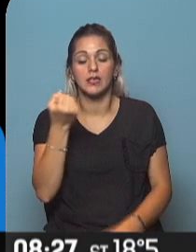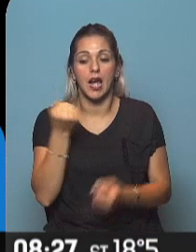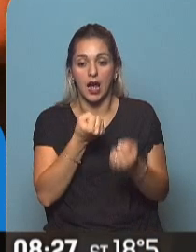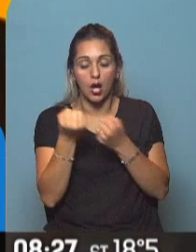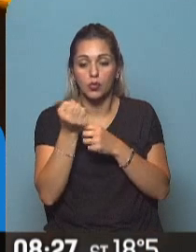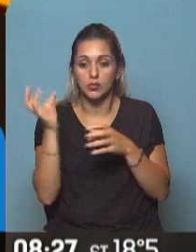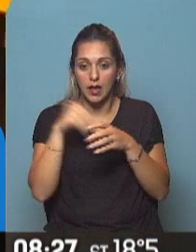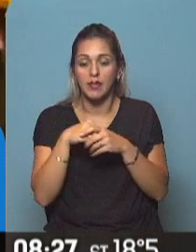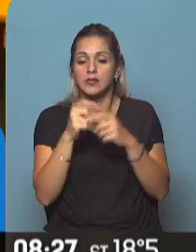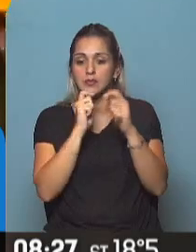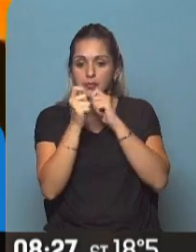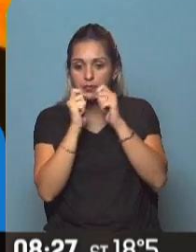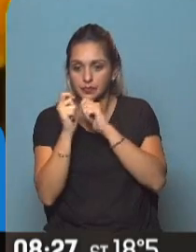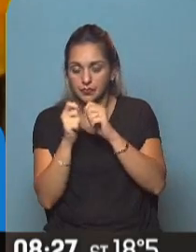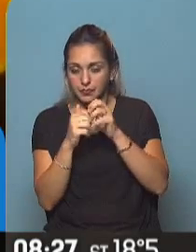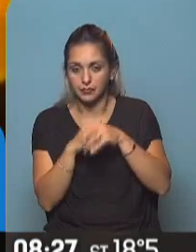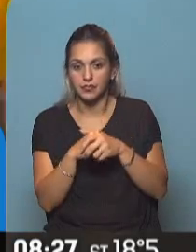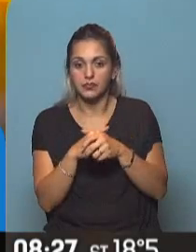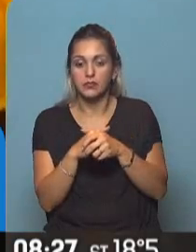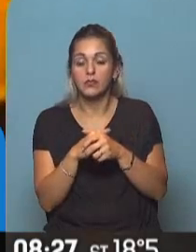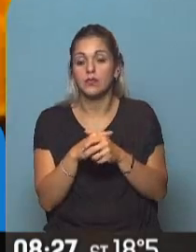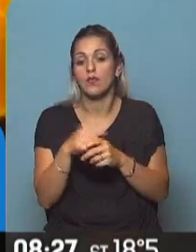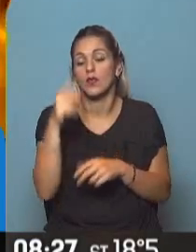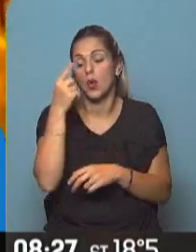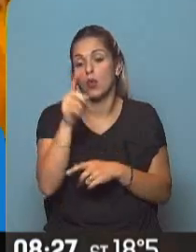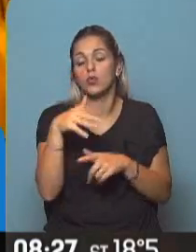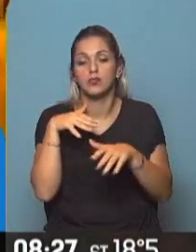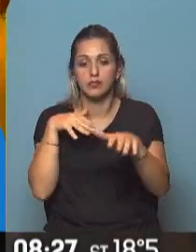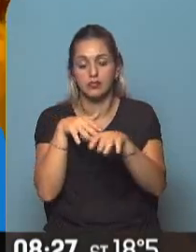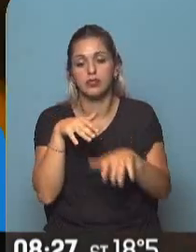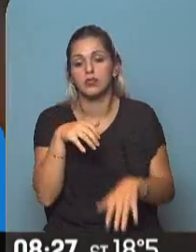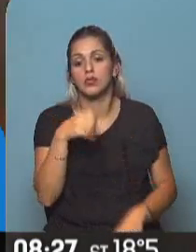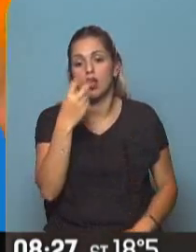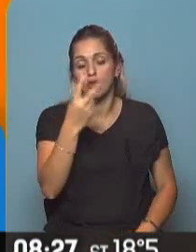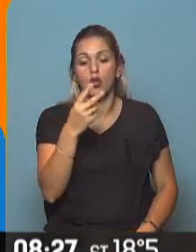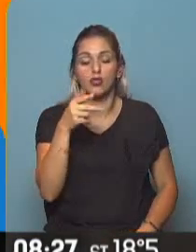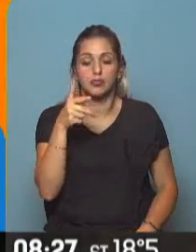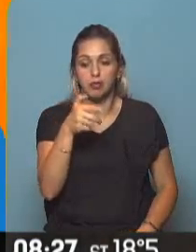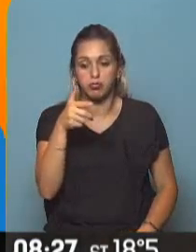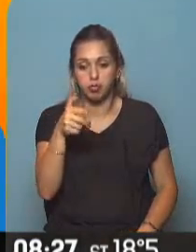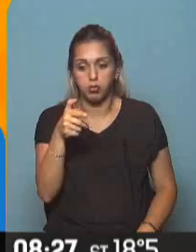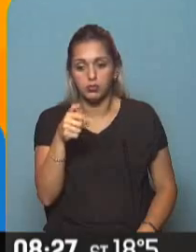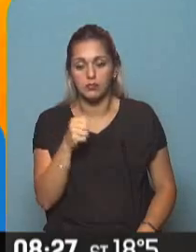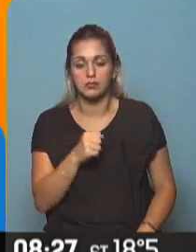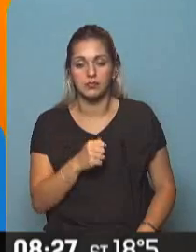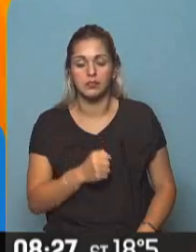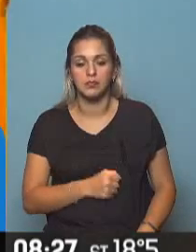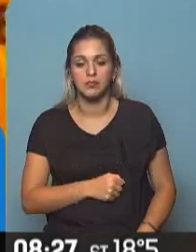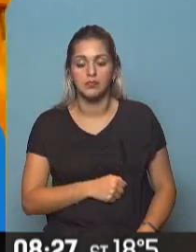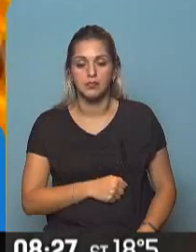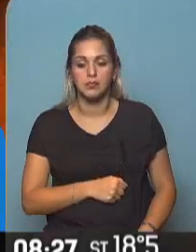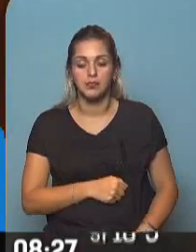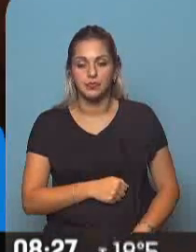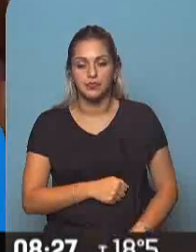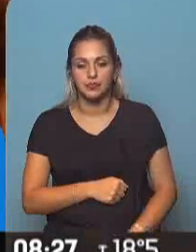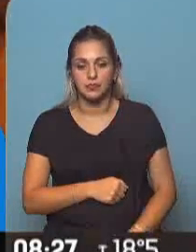ocupado por periodistas y era el que iba último en la marcha recibió dos perforaciones en la bodega de ambos